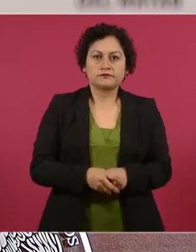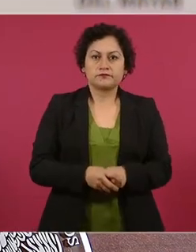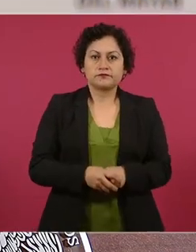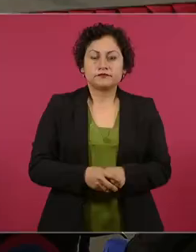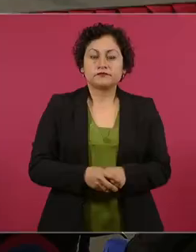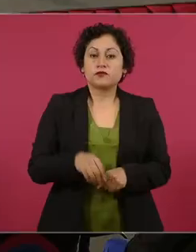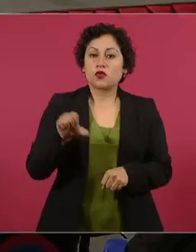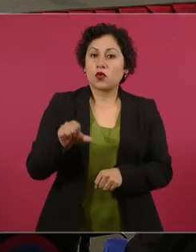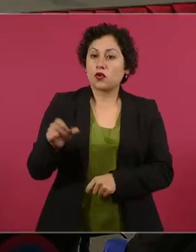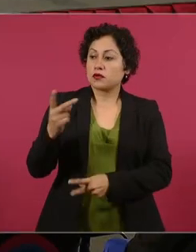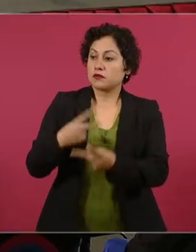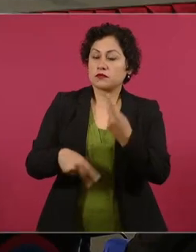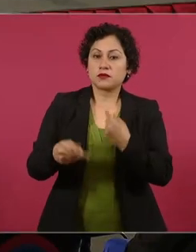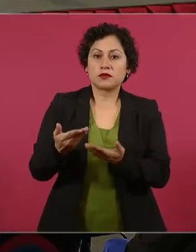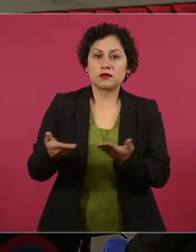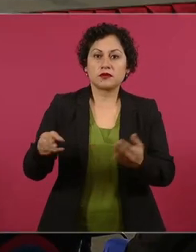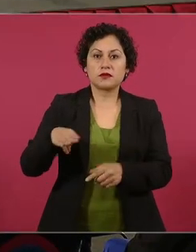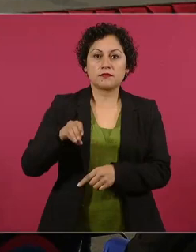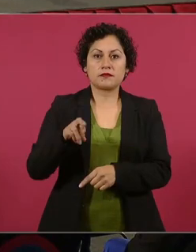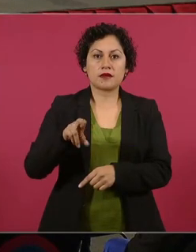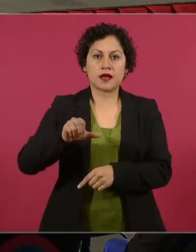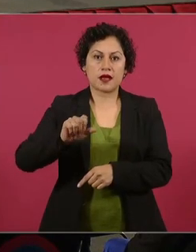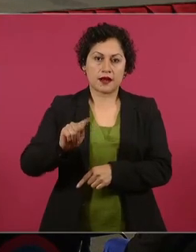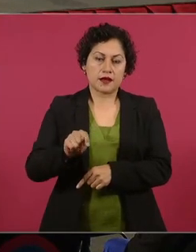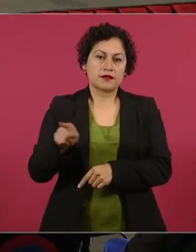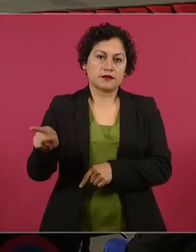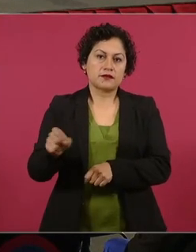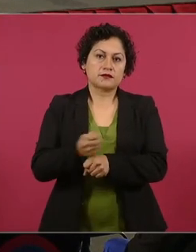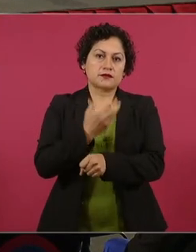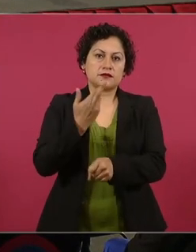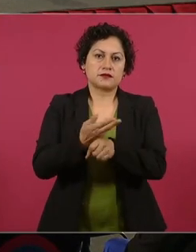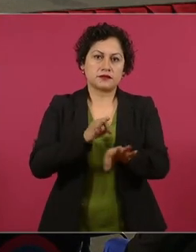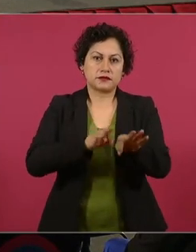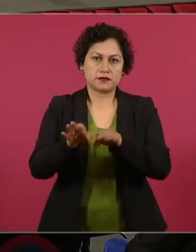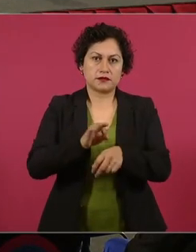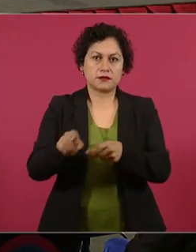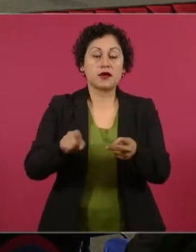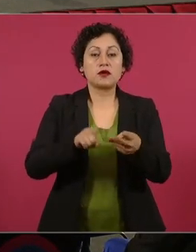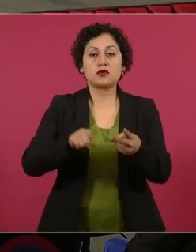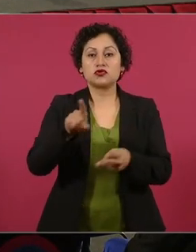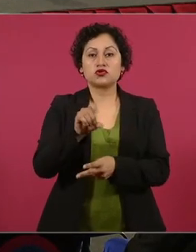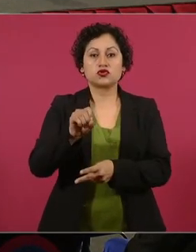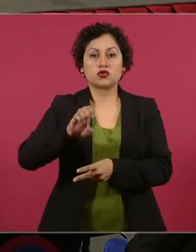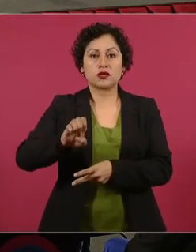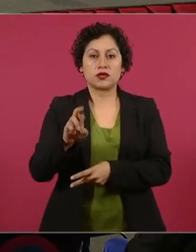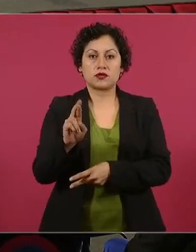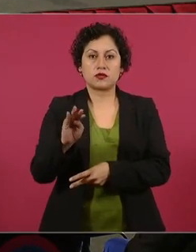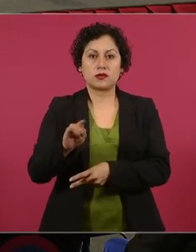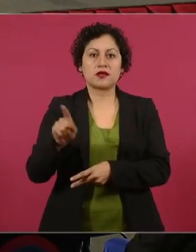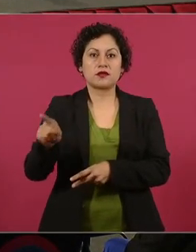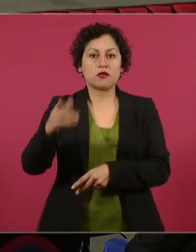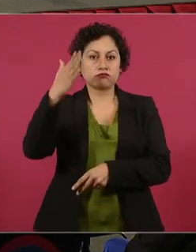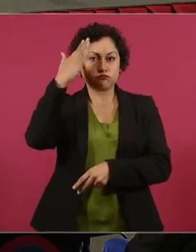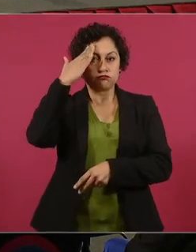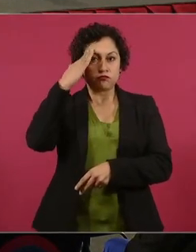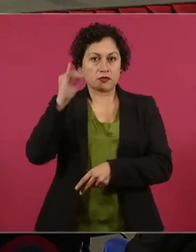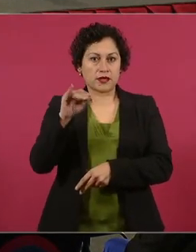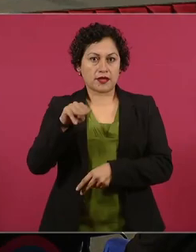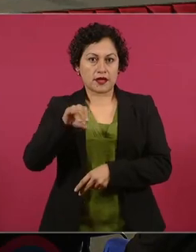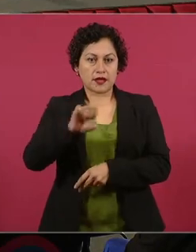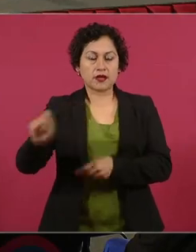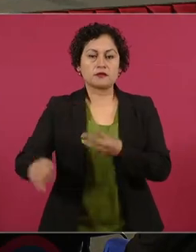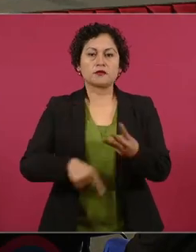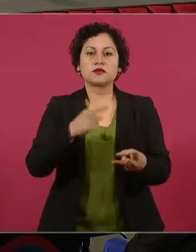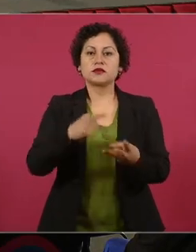acompañan el día de hoy Marat Bolaños, secretario de Trabajo, Zoé Robledo, titular del IMSS. Está también Centeno,